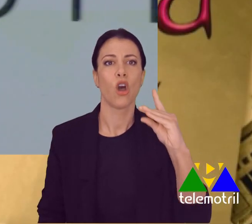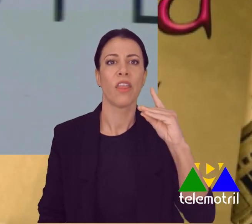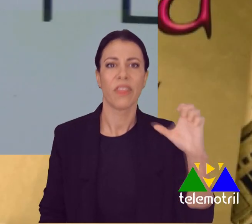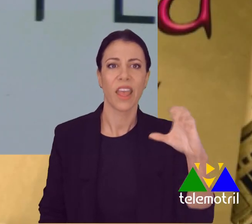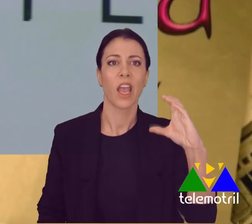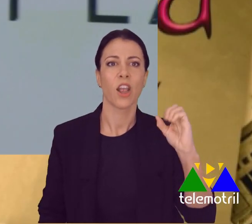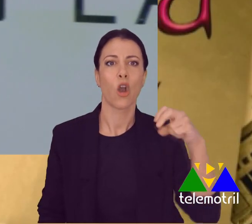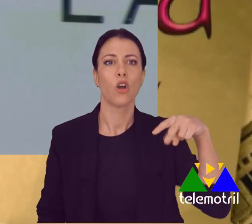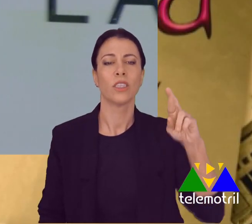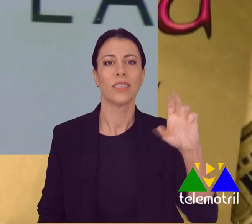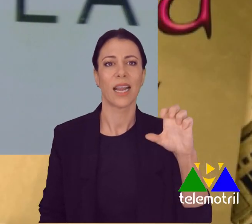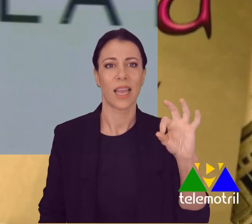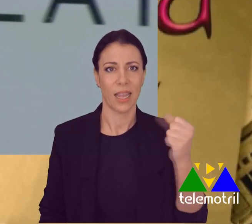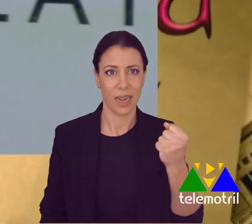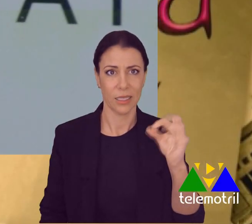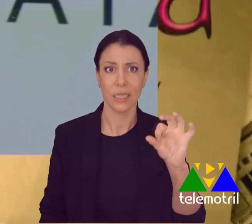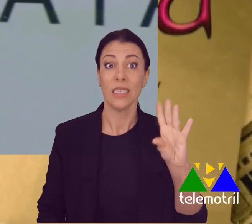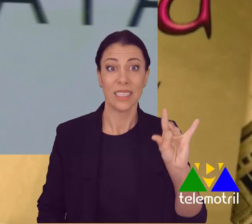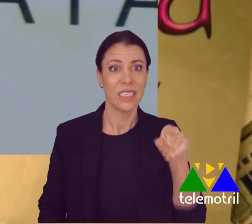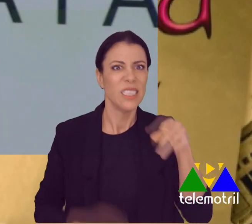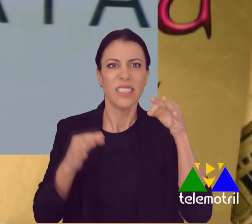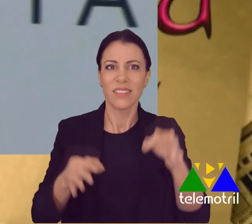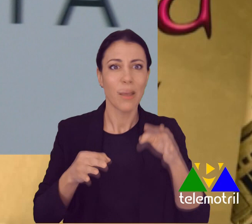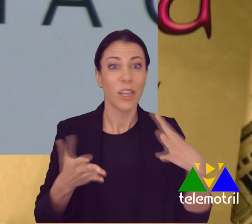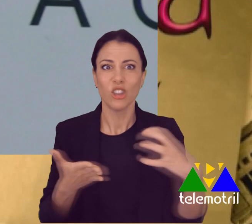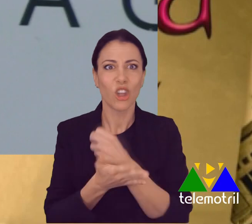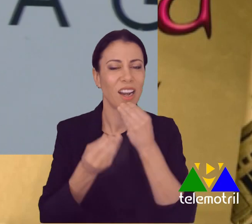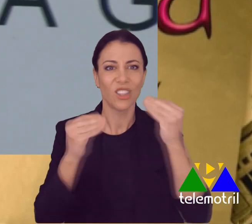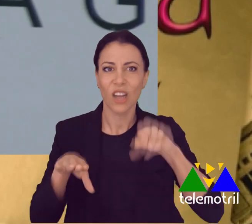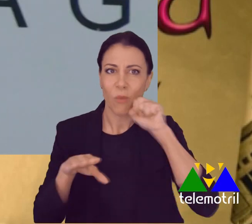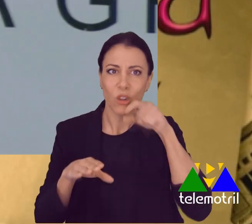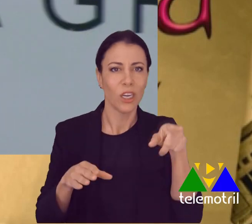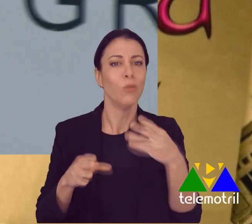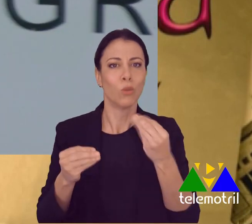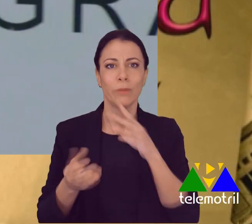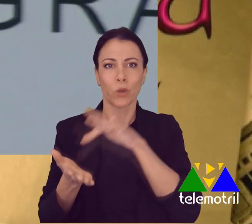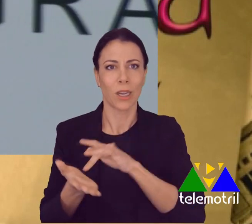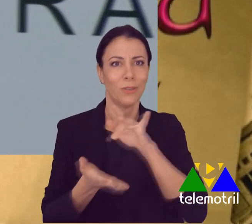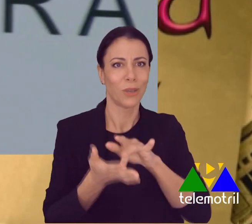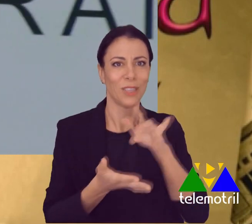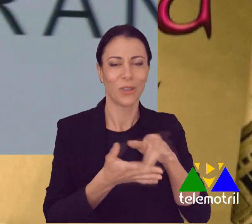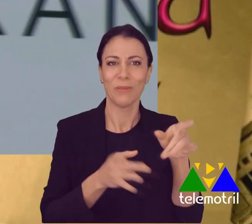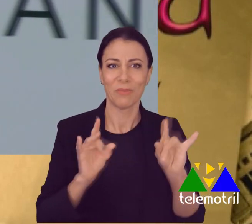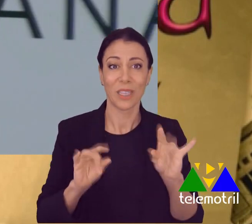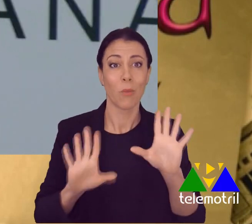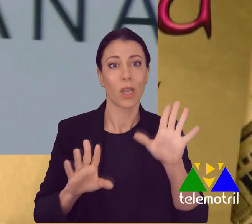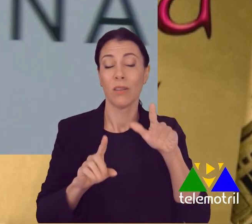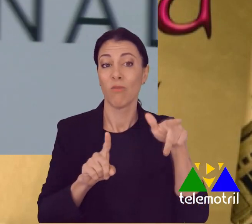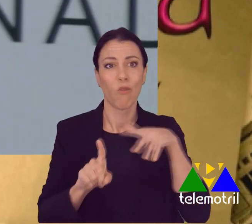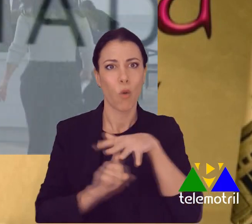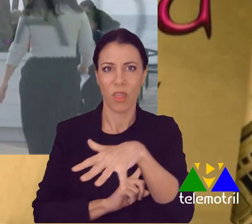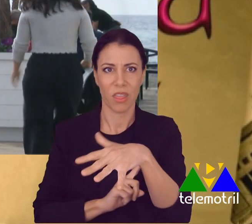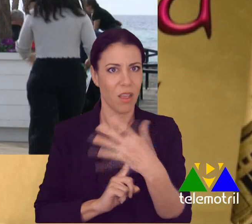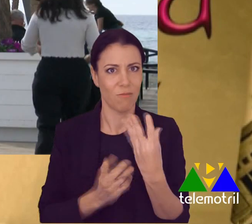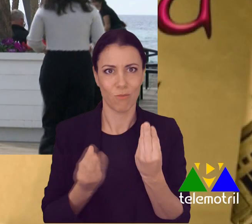Contreras aparece en toda la historia de Motril durante un montón de tiempo, ¿no? Es decir, su influencia en Motril ha